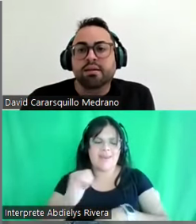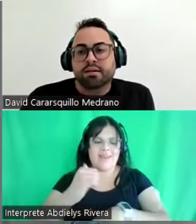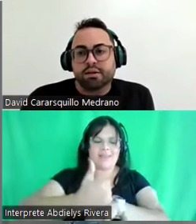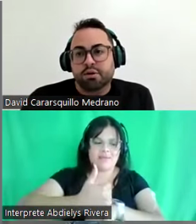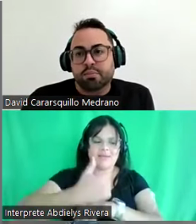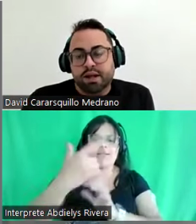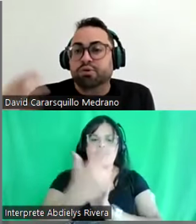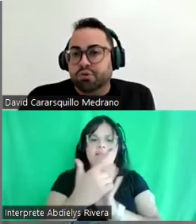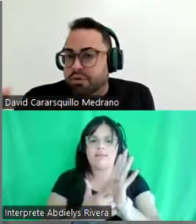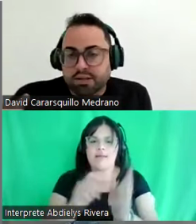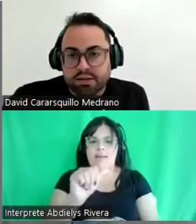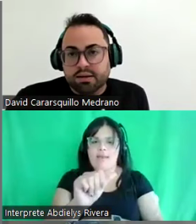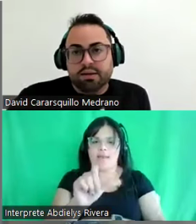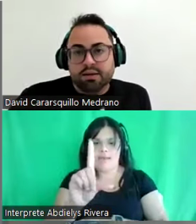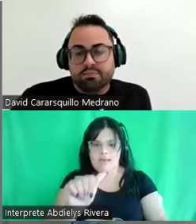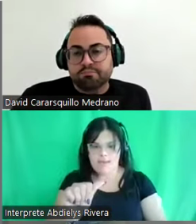ADA, sino para otros